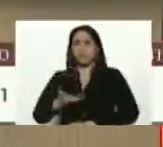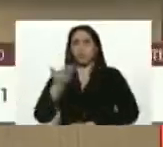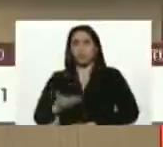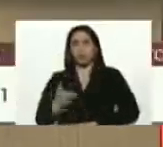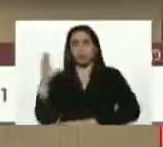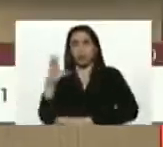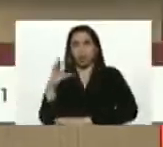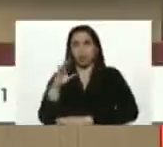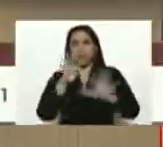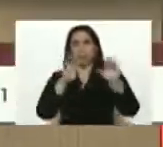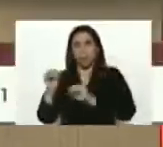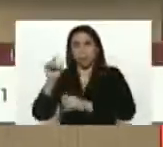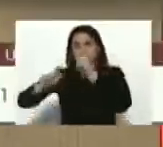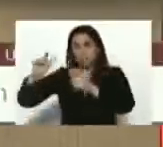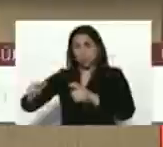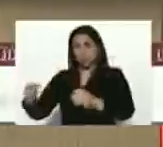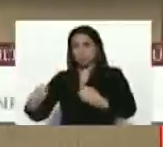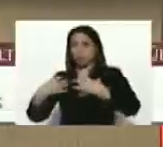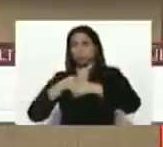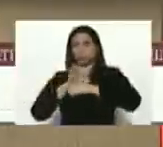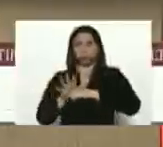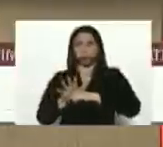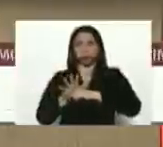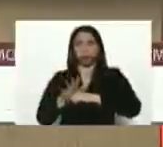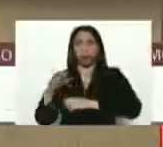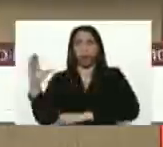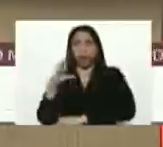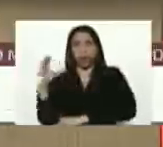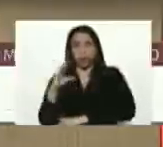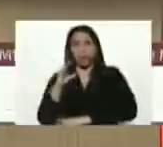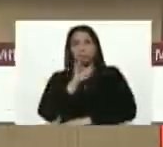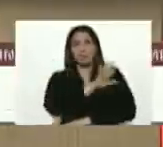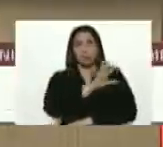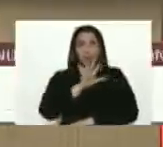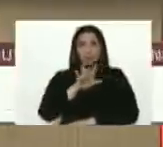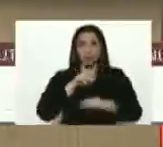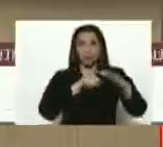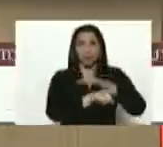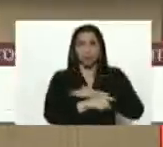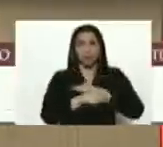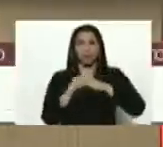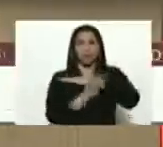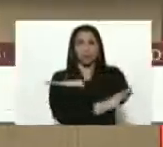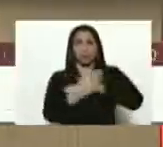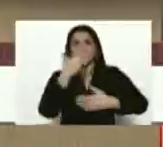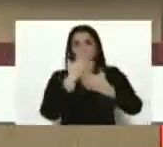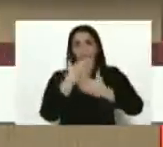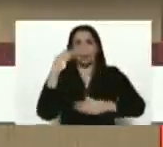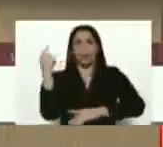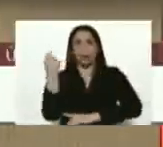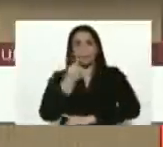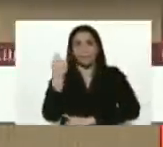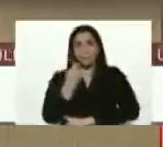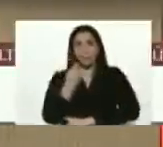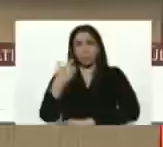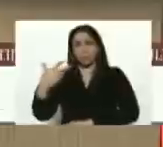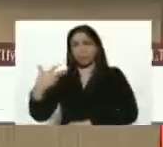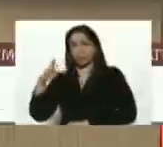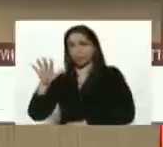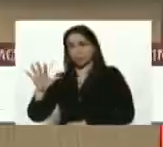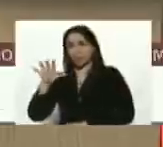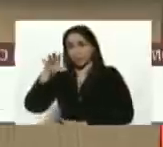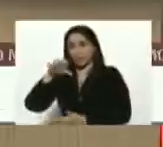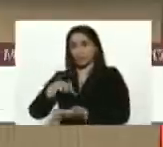90 casos de Colombia, 55 entraron por la frontera en Apure y 35 por el